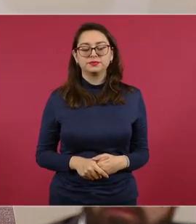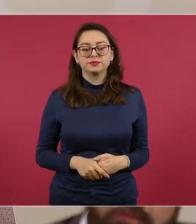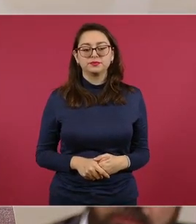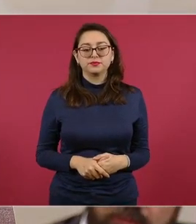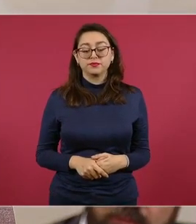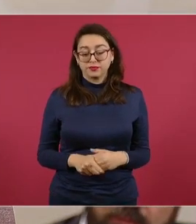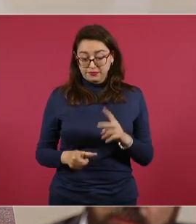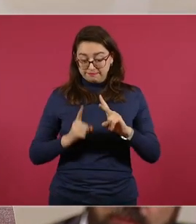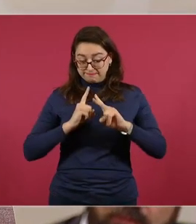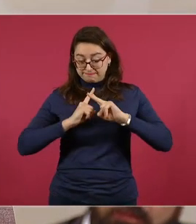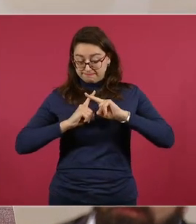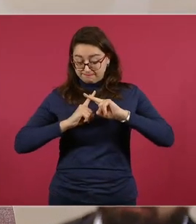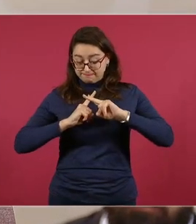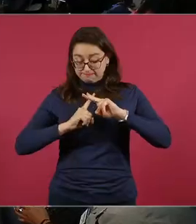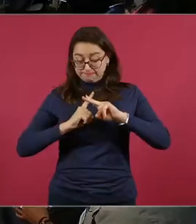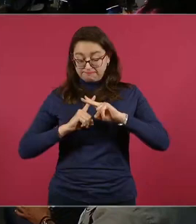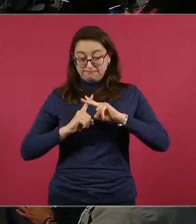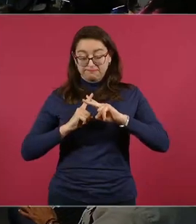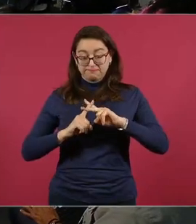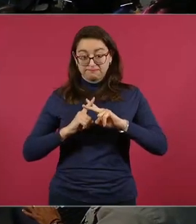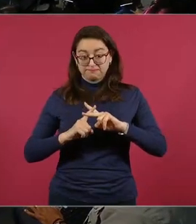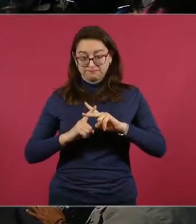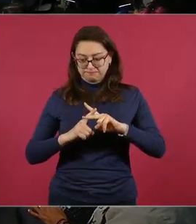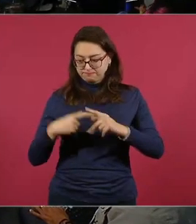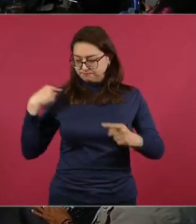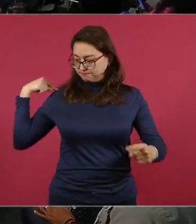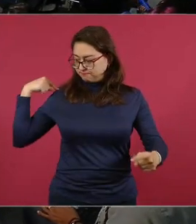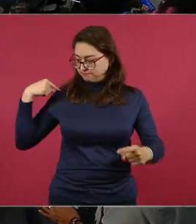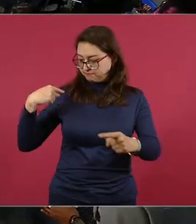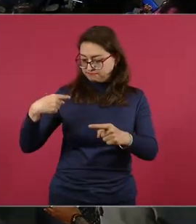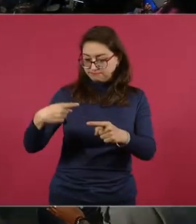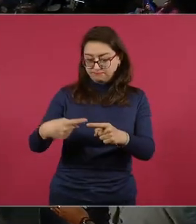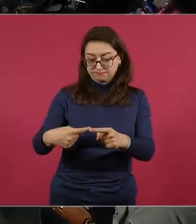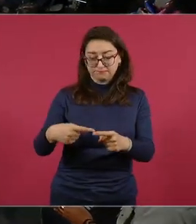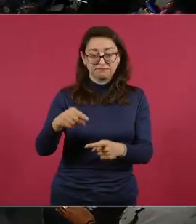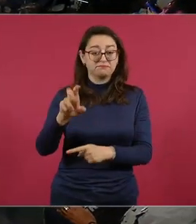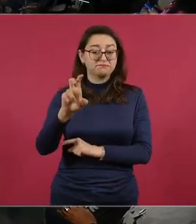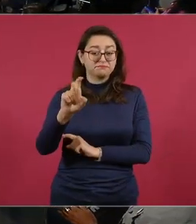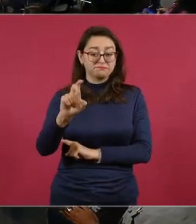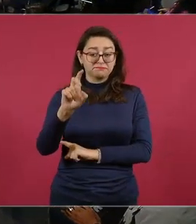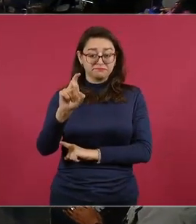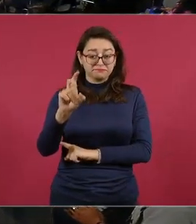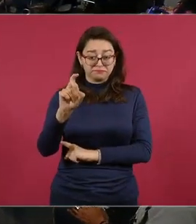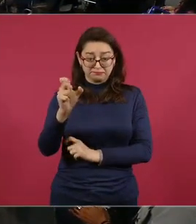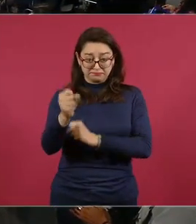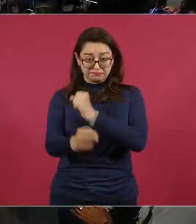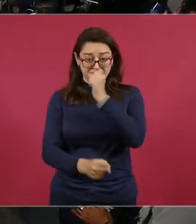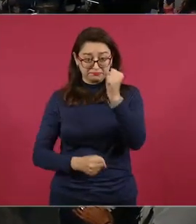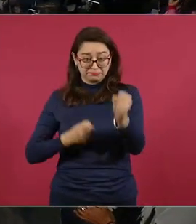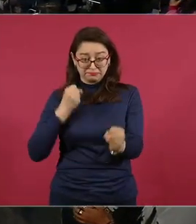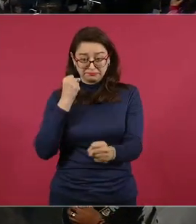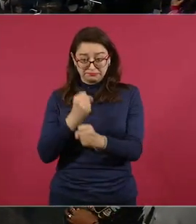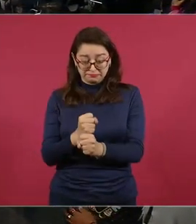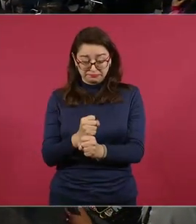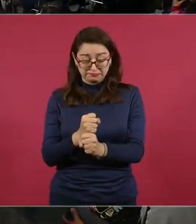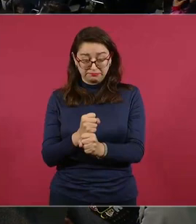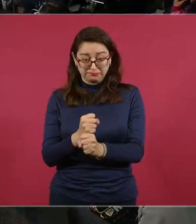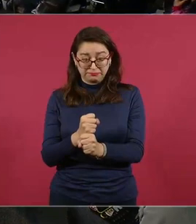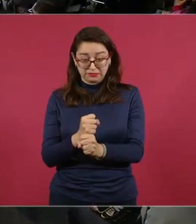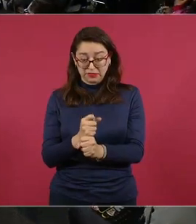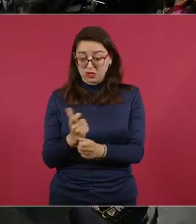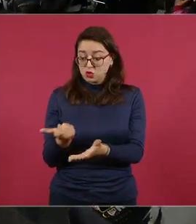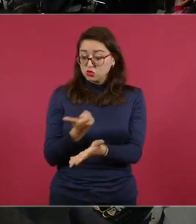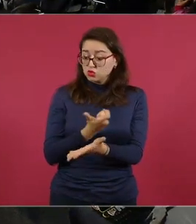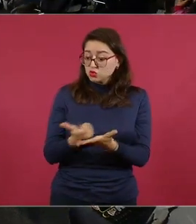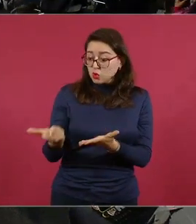si hacen el análisis, se van a encontrar que durante 30 años el incremento